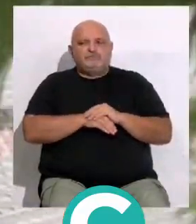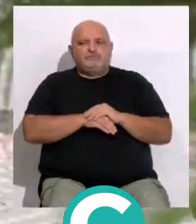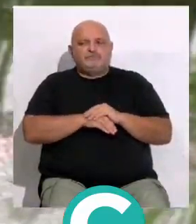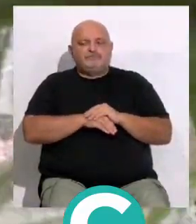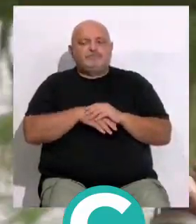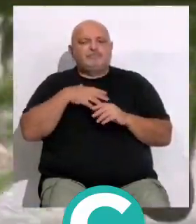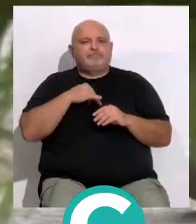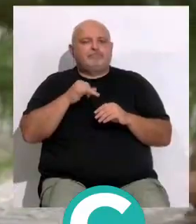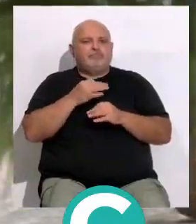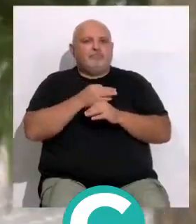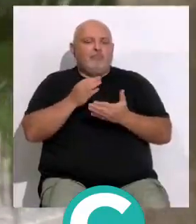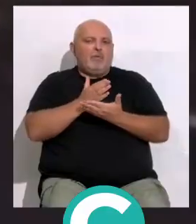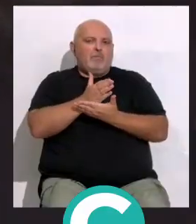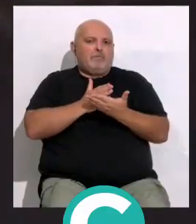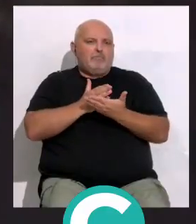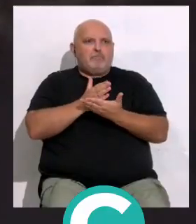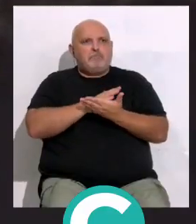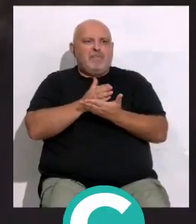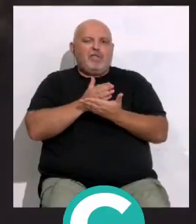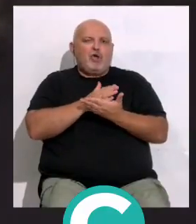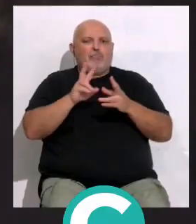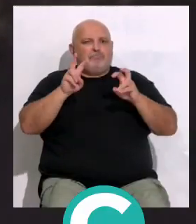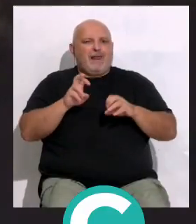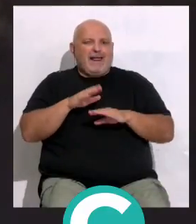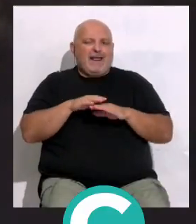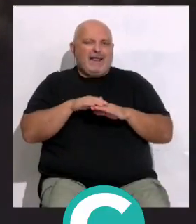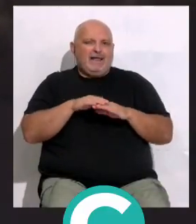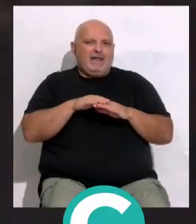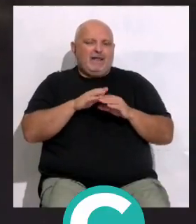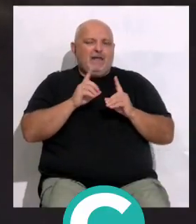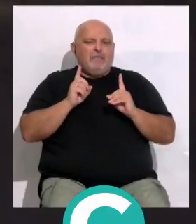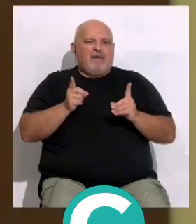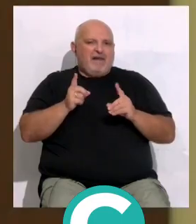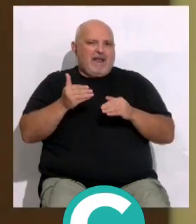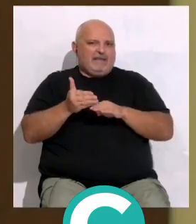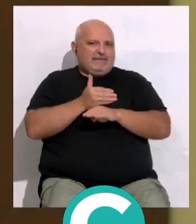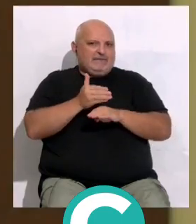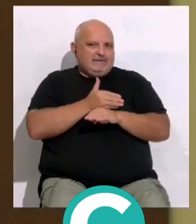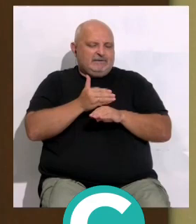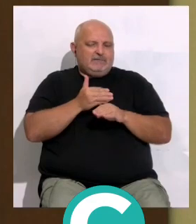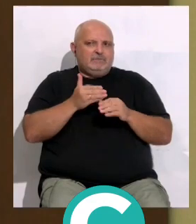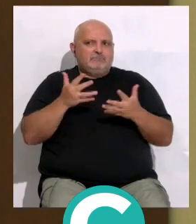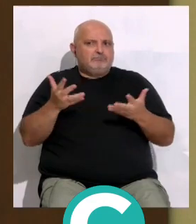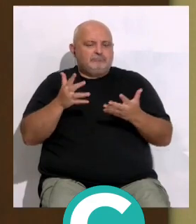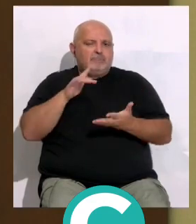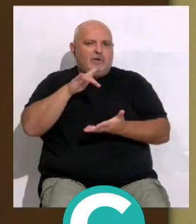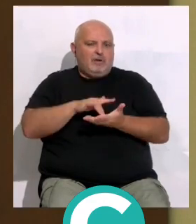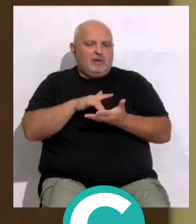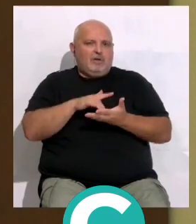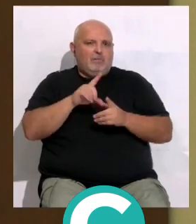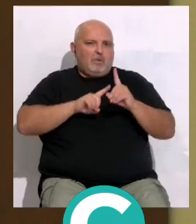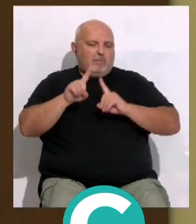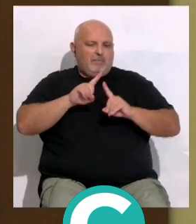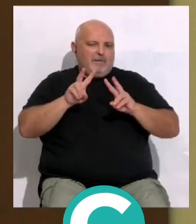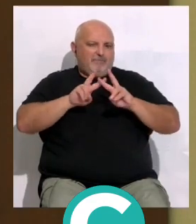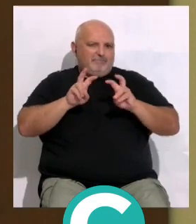y poder ser un medio terapéutico para prevenir y para intervenir cuando hay